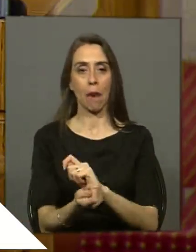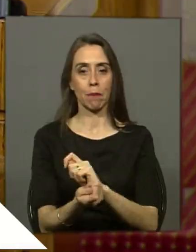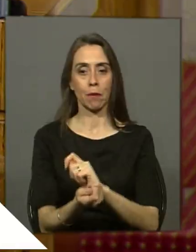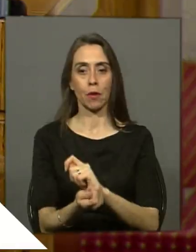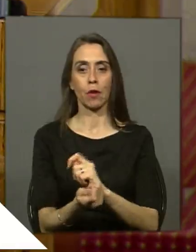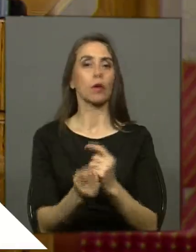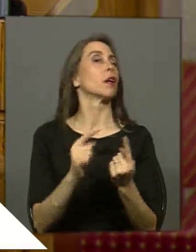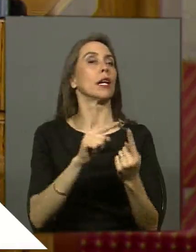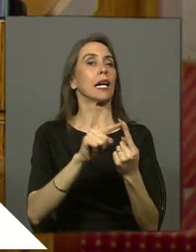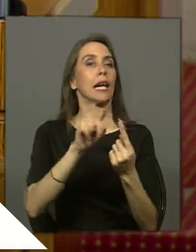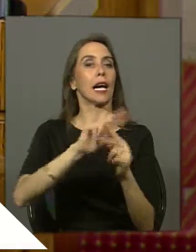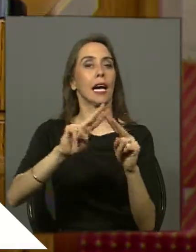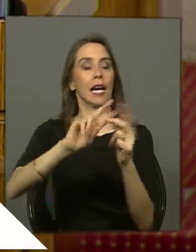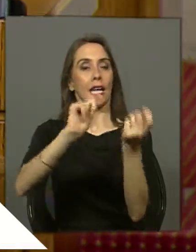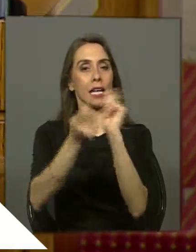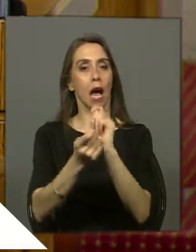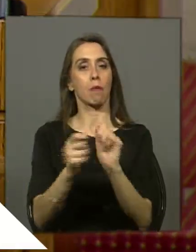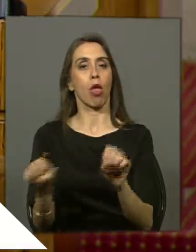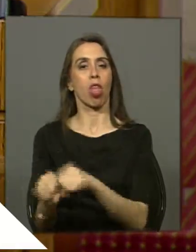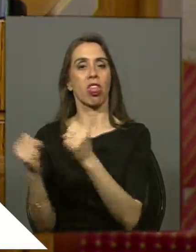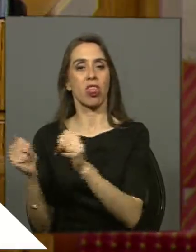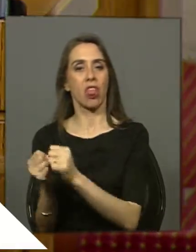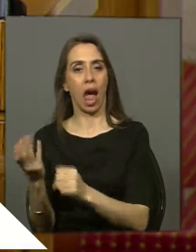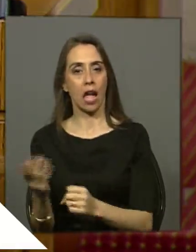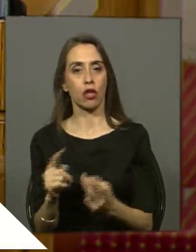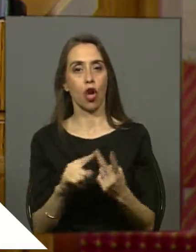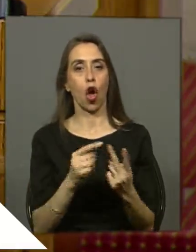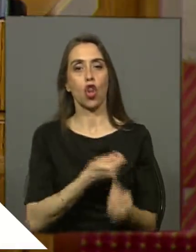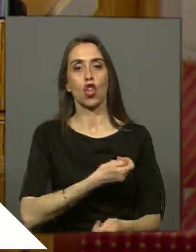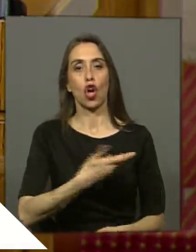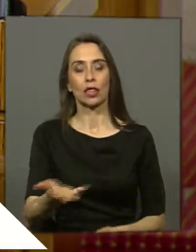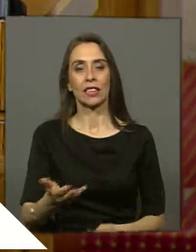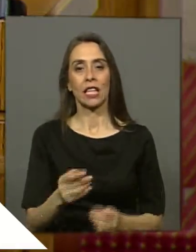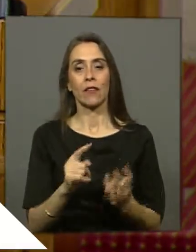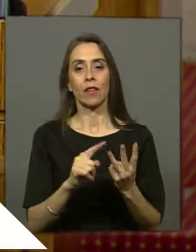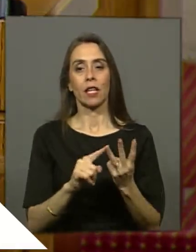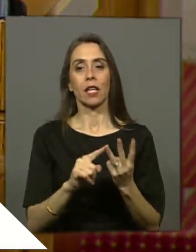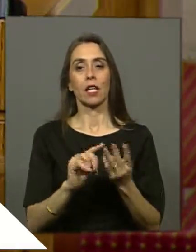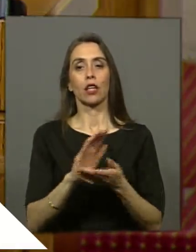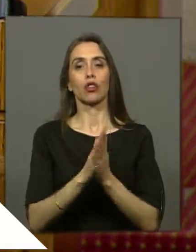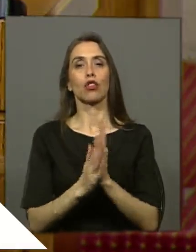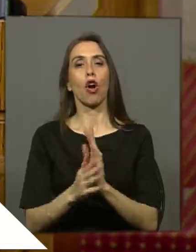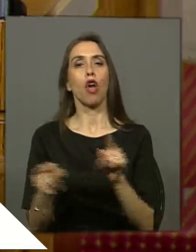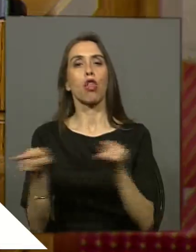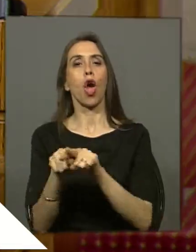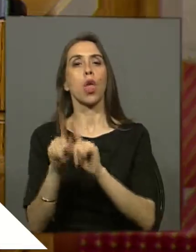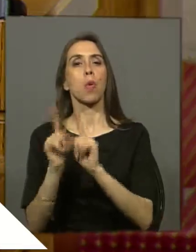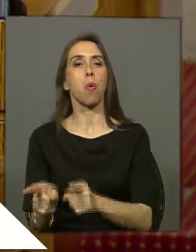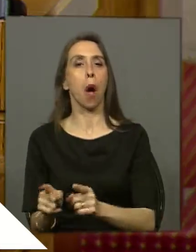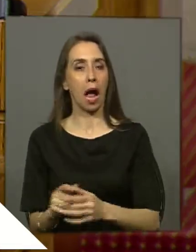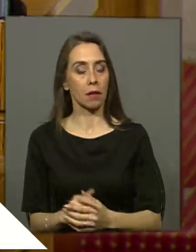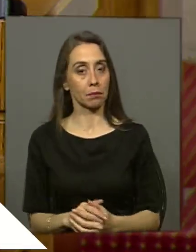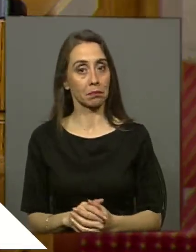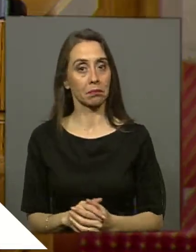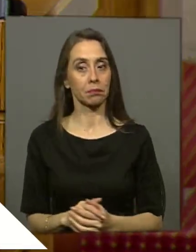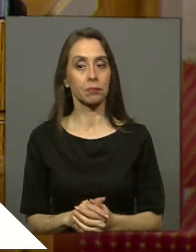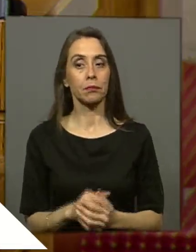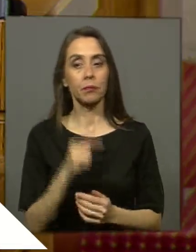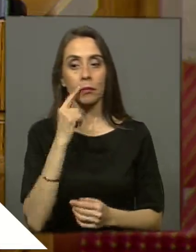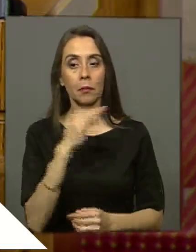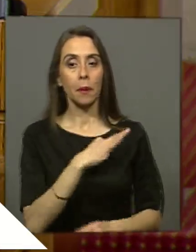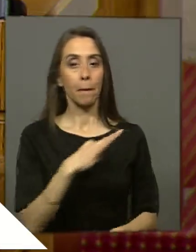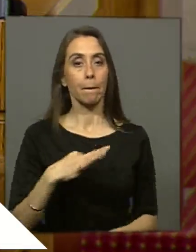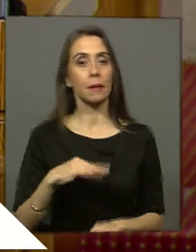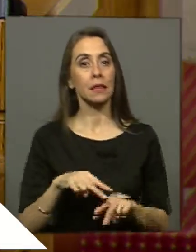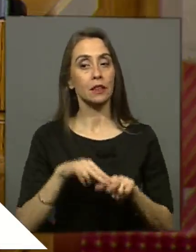dice que esos cambios van a hacer daño que no sirven o que va a dejar todo igual yo creo que lo que el ministro de